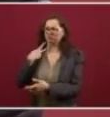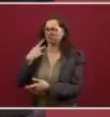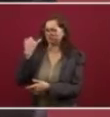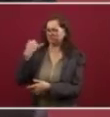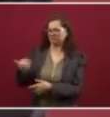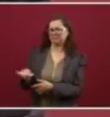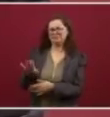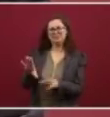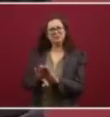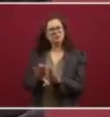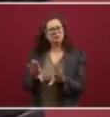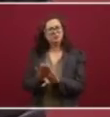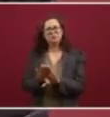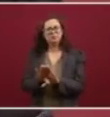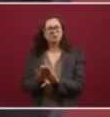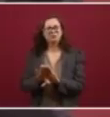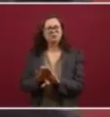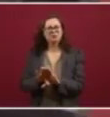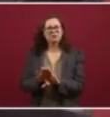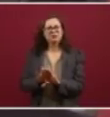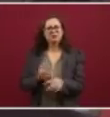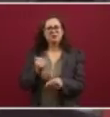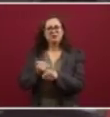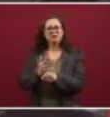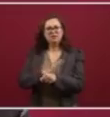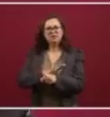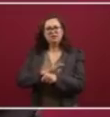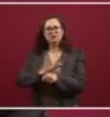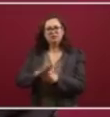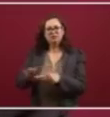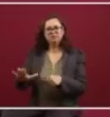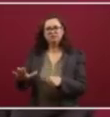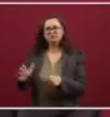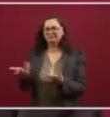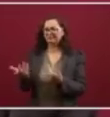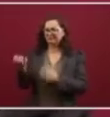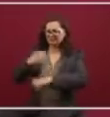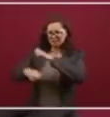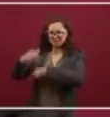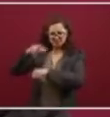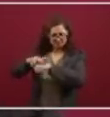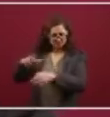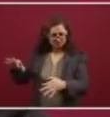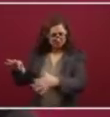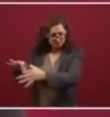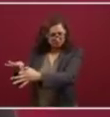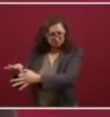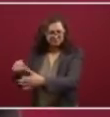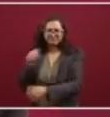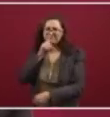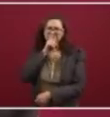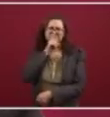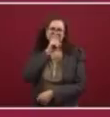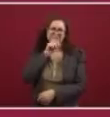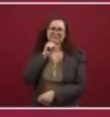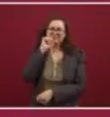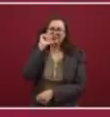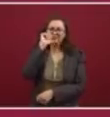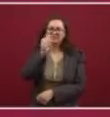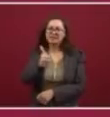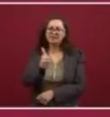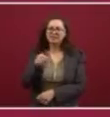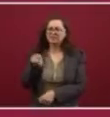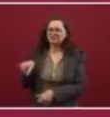¿Qué tiene que ver eso con la actividad empresarial? Nada. Es